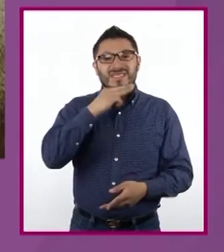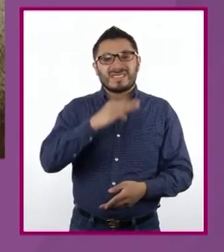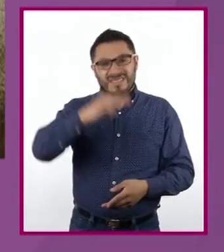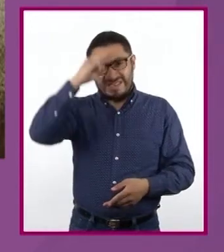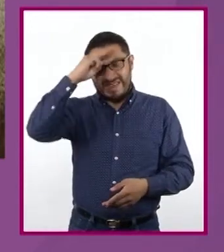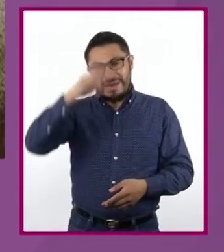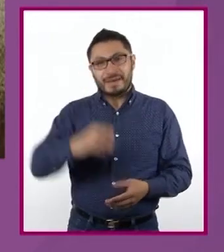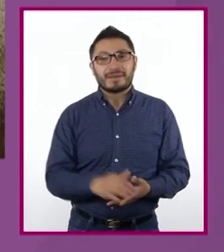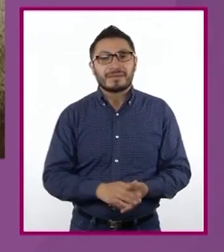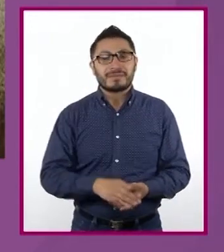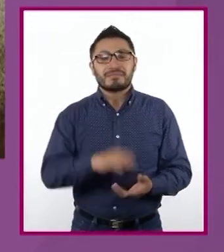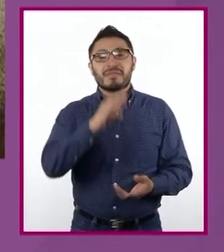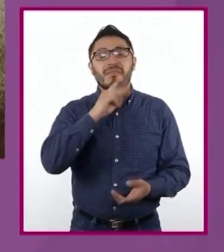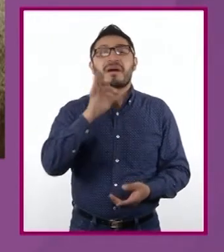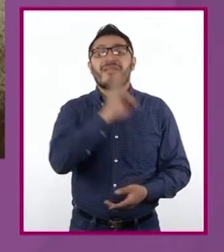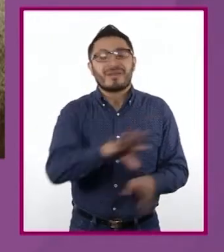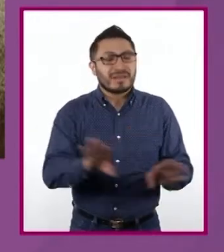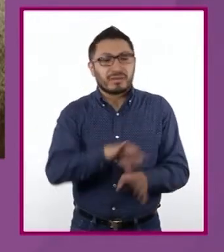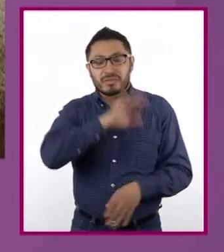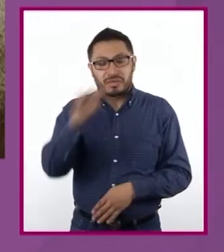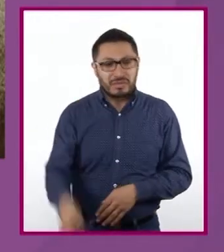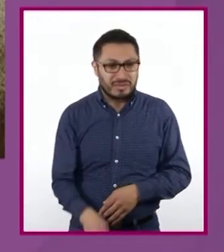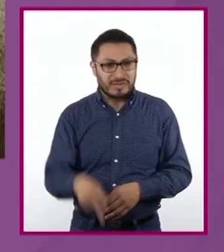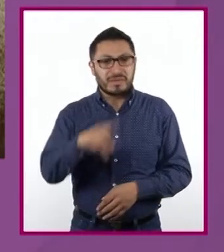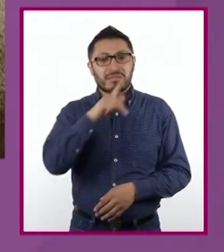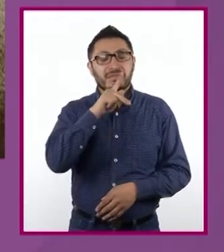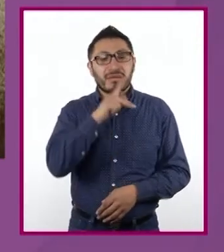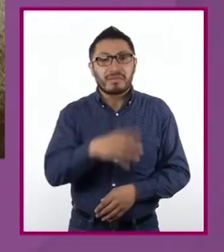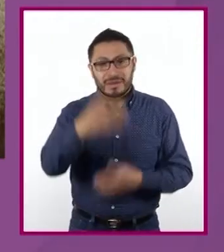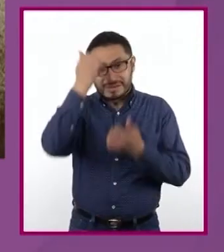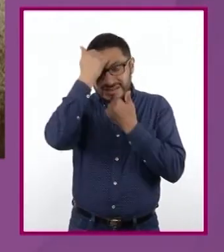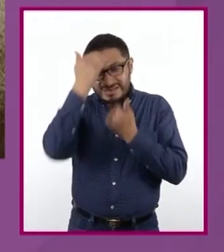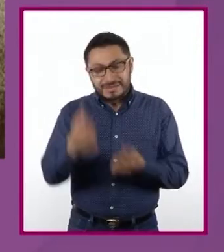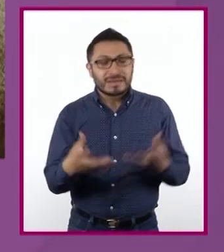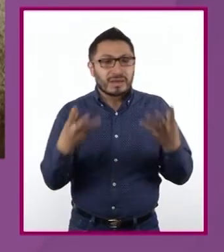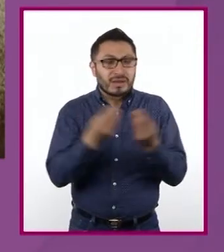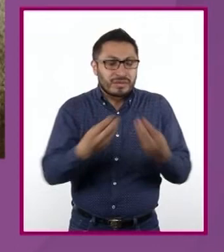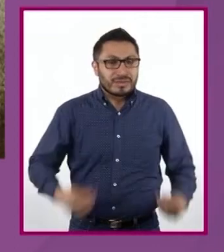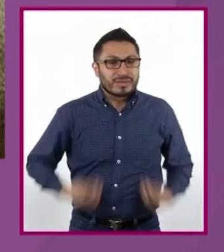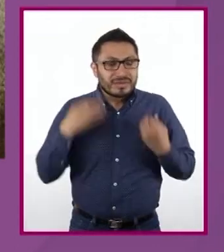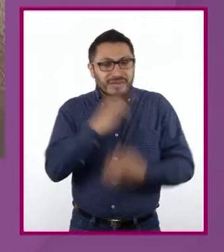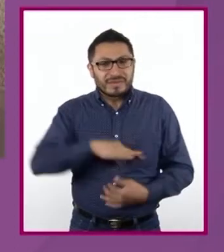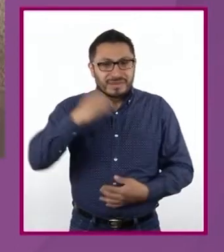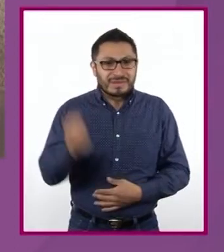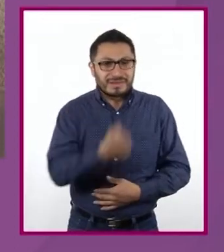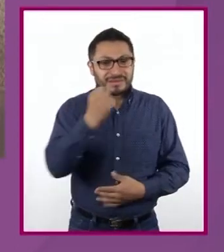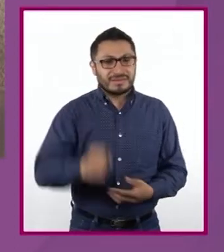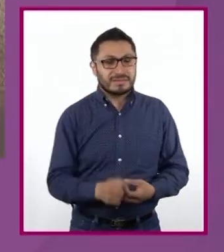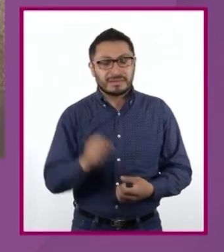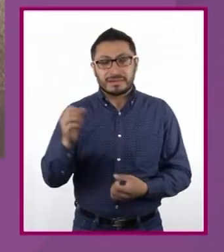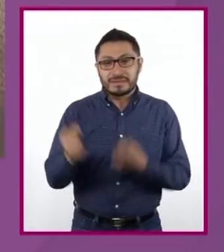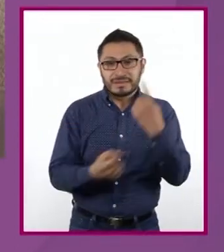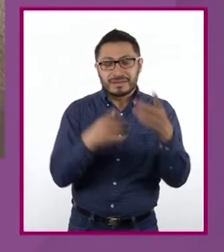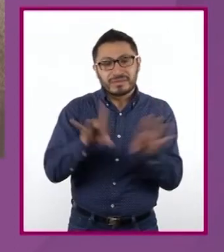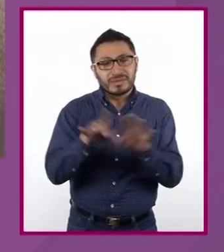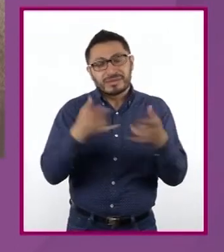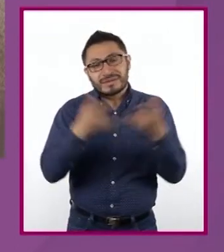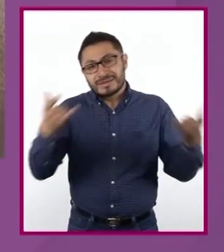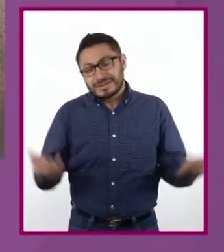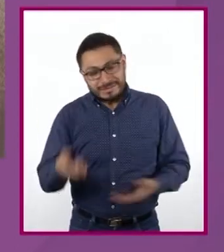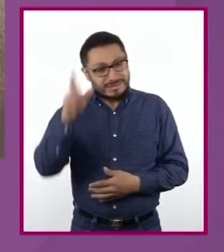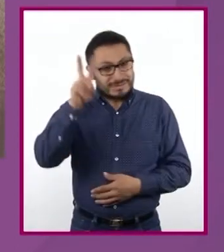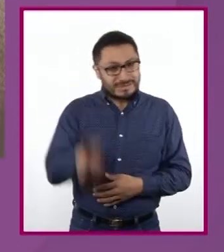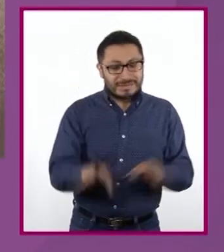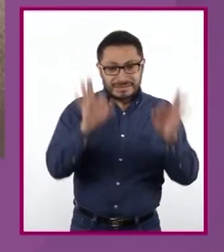muerto y su padre estaba arrepentido. Vivieron juntos y felices para siempre. Algunos de los relatos originales